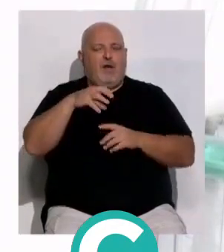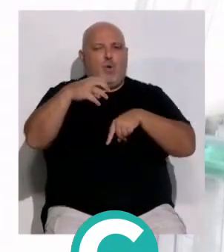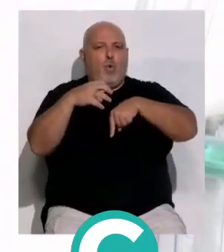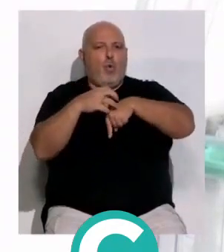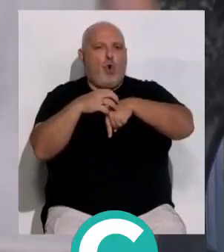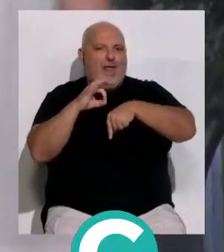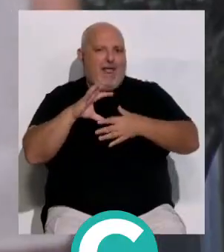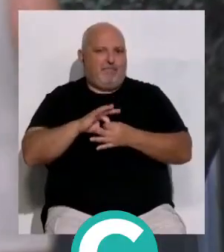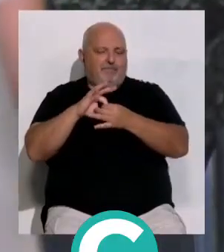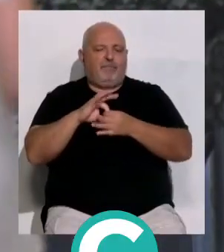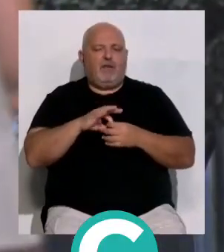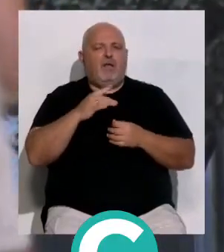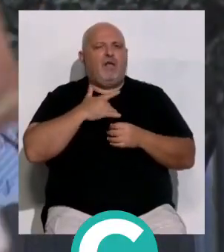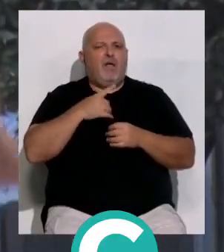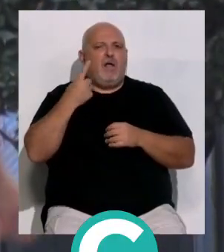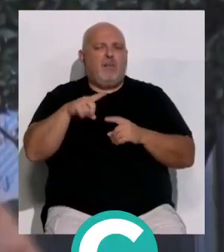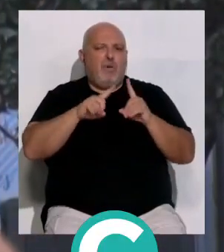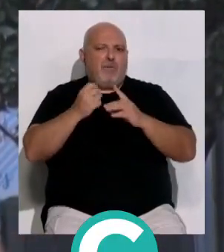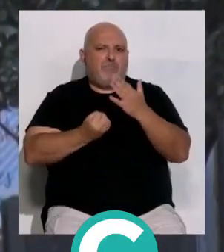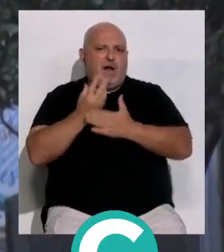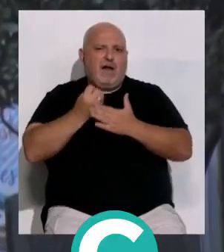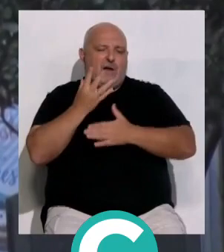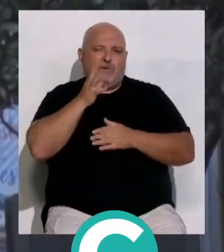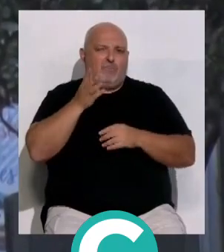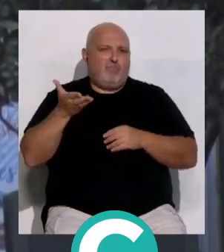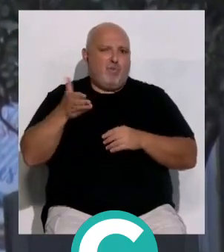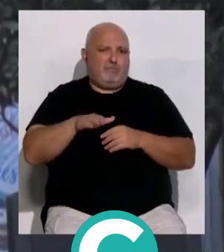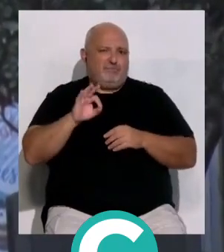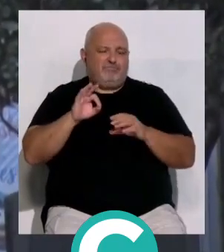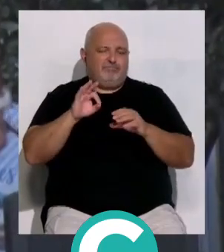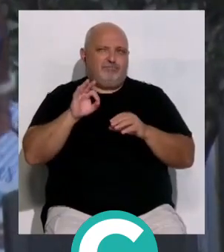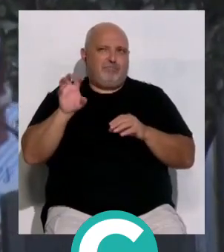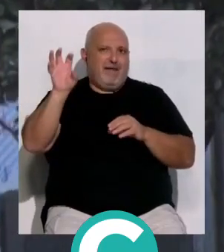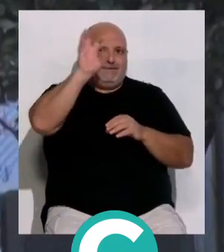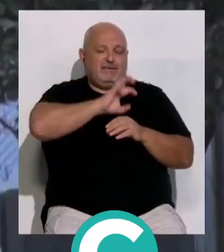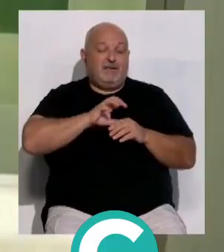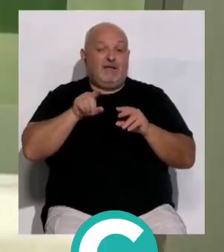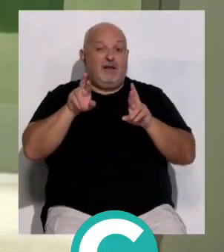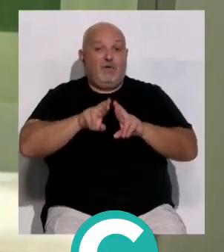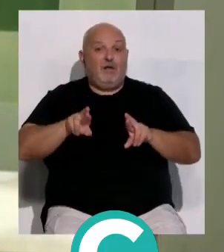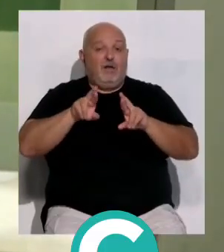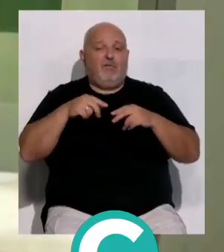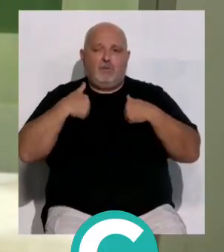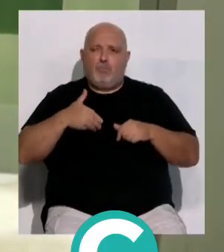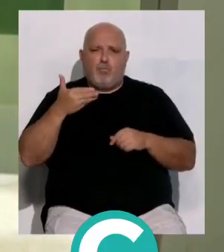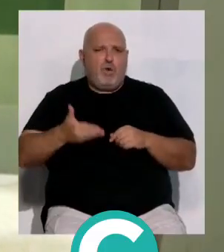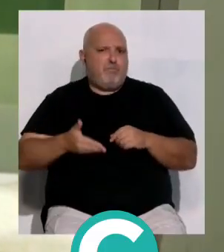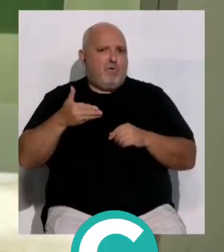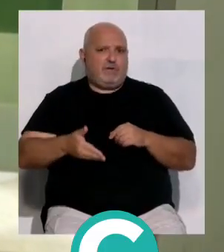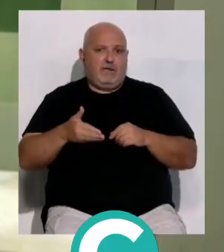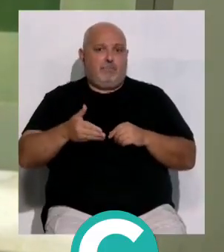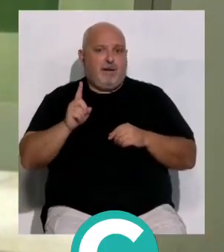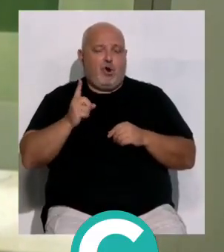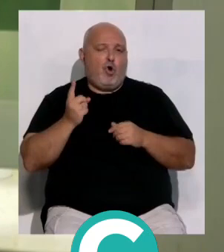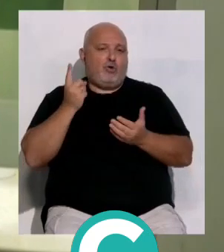Las patologías cardiovasculares son la principal causa de muerte en los países desarrollados. Esta recuperación física es fundamental para evitar un